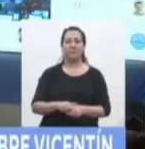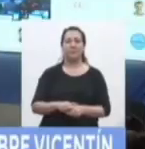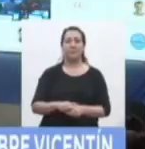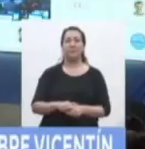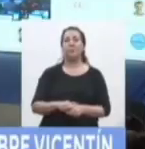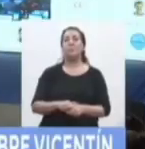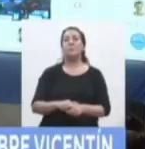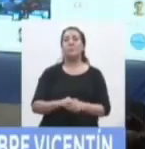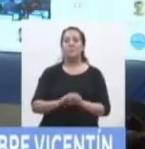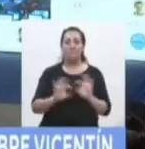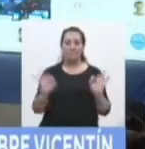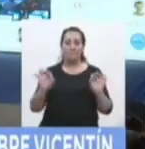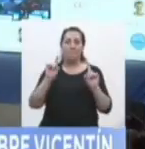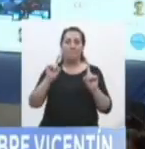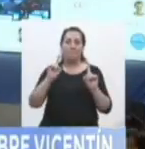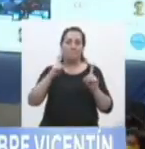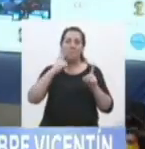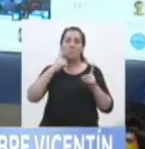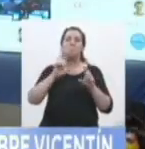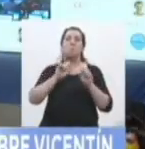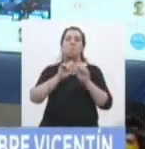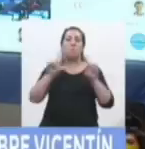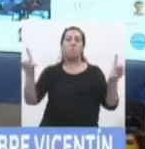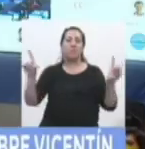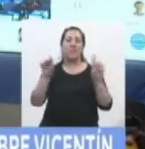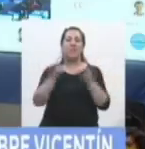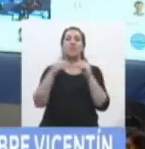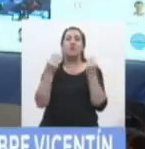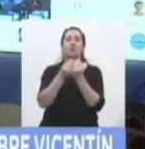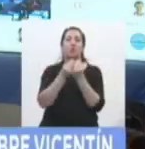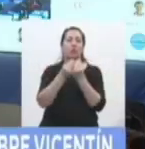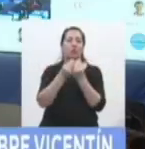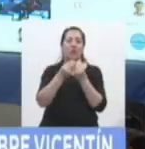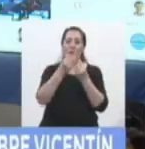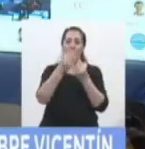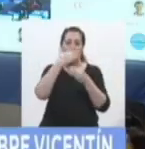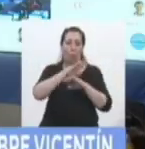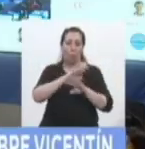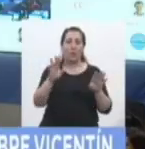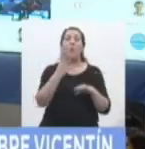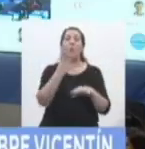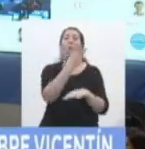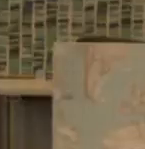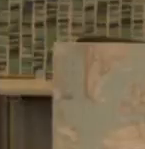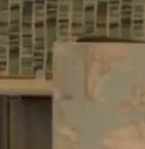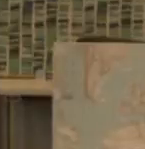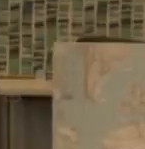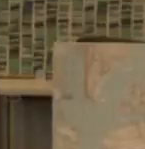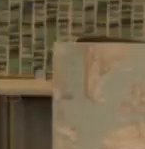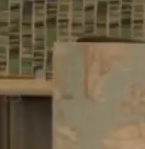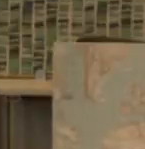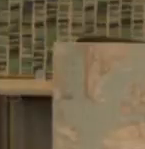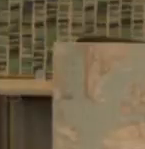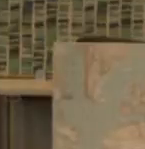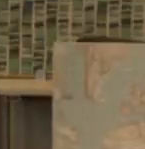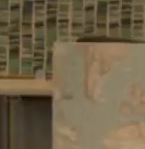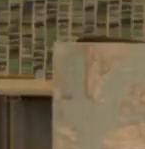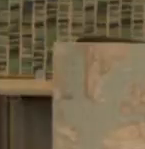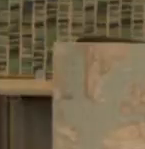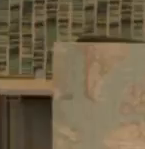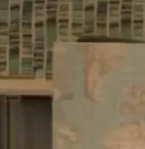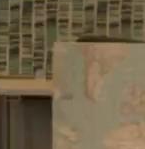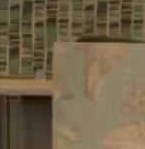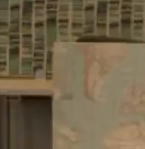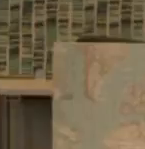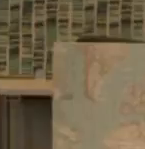no hay hoja de ruta que tape. Senador, ¿y qué es lo que va a hacer o lo que puede hacer la oposición frente a esto? Y